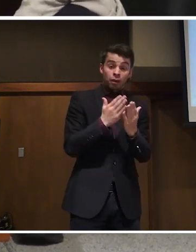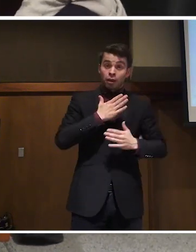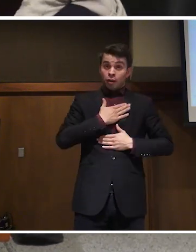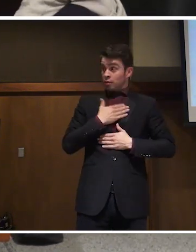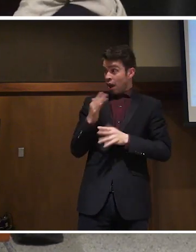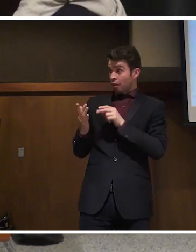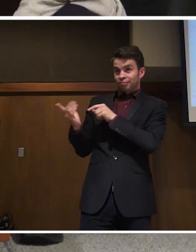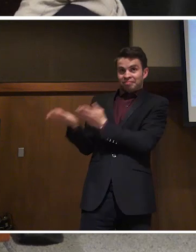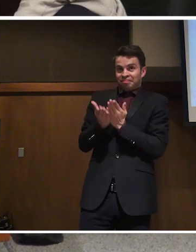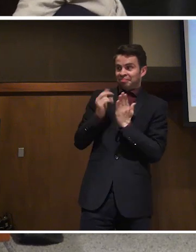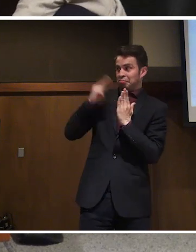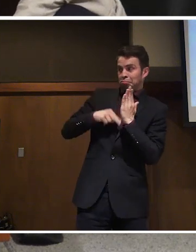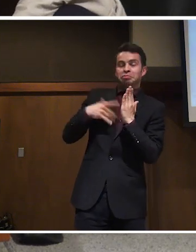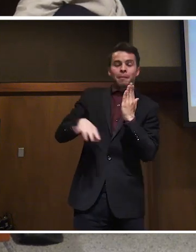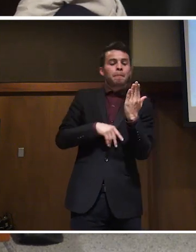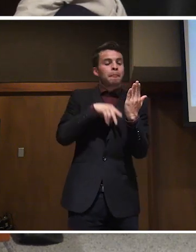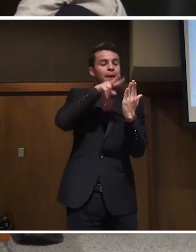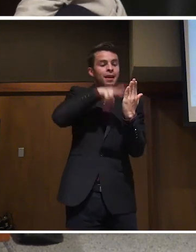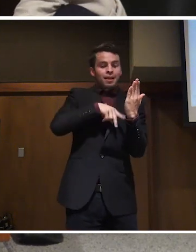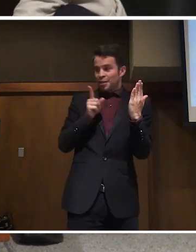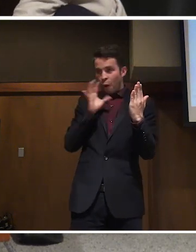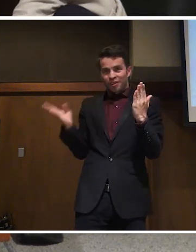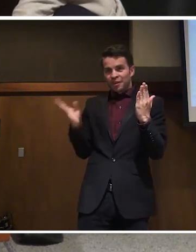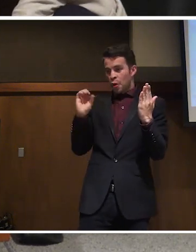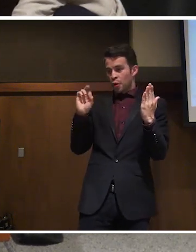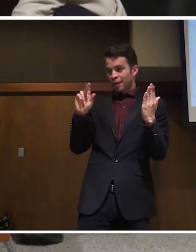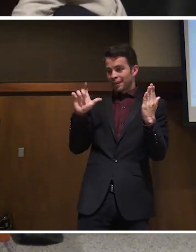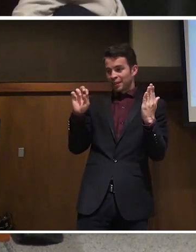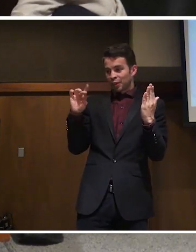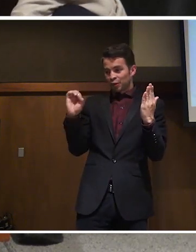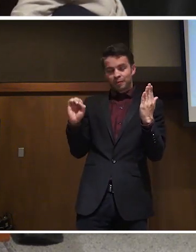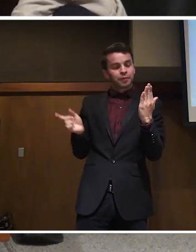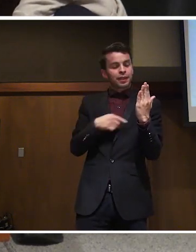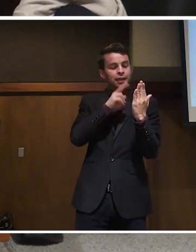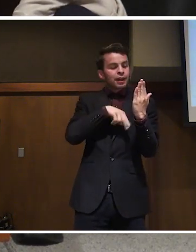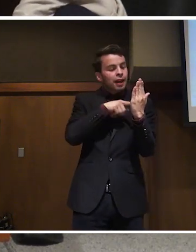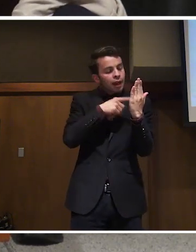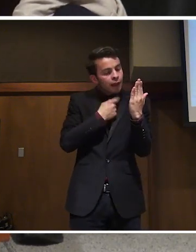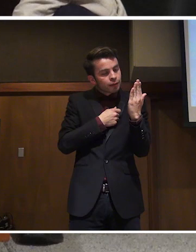mucho uno de los libros de Jorge Orlando, que es,